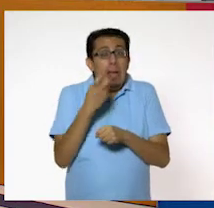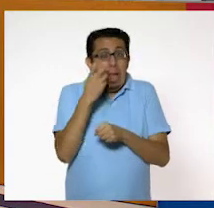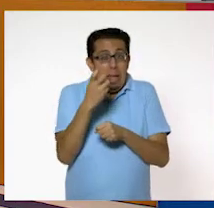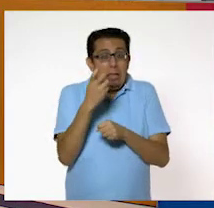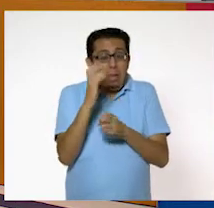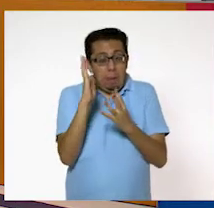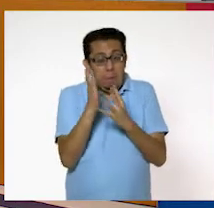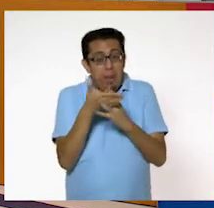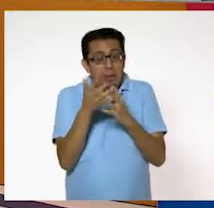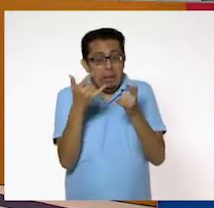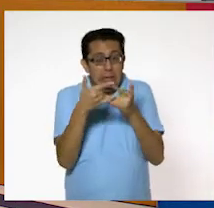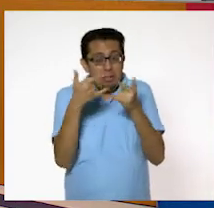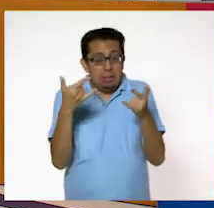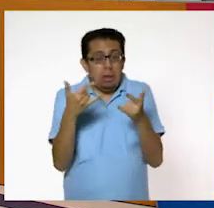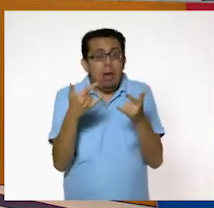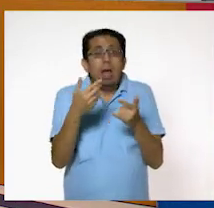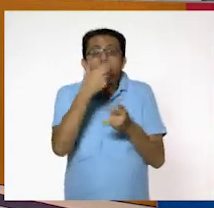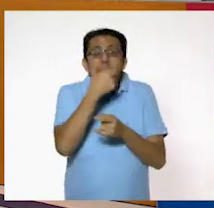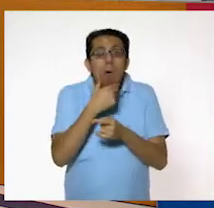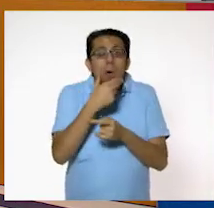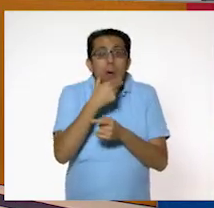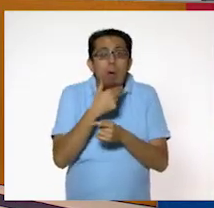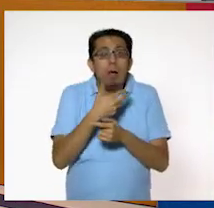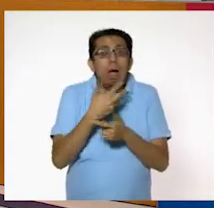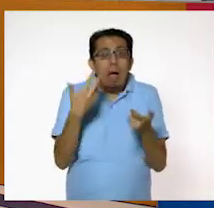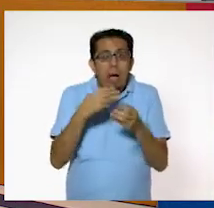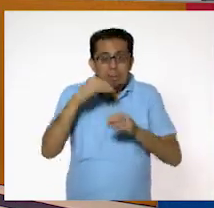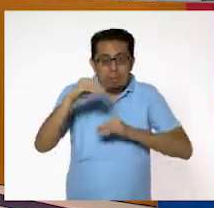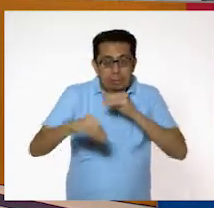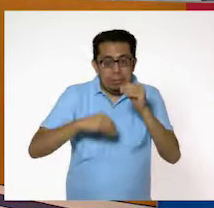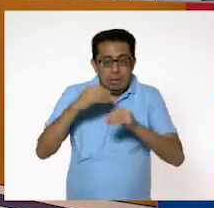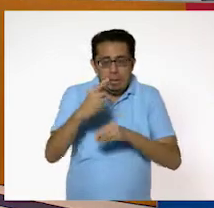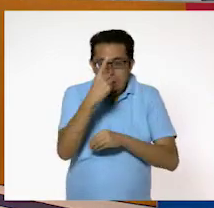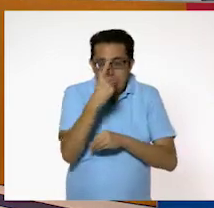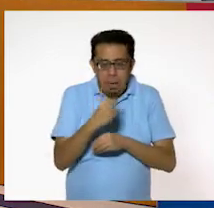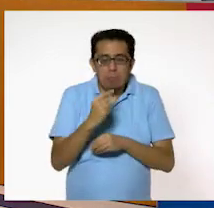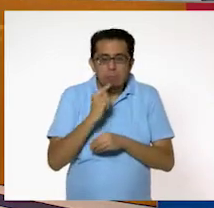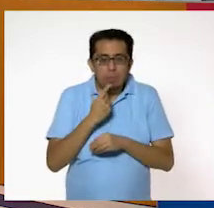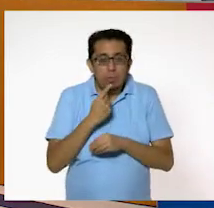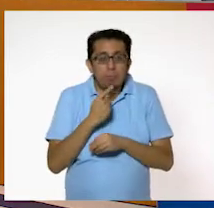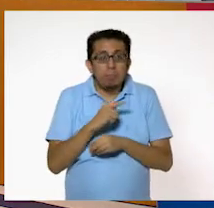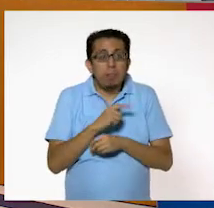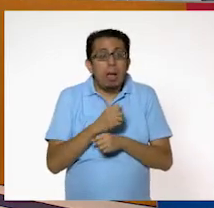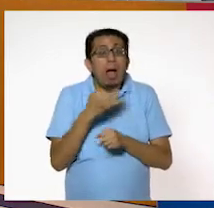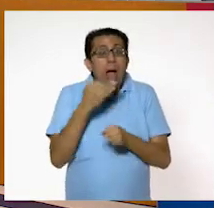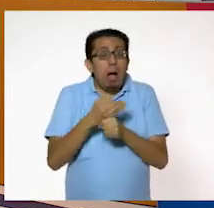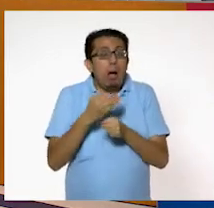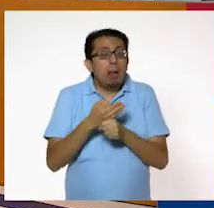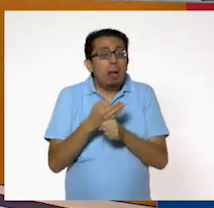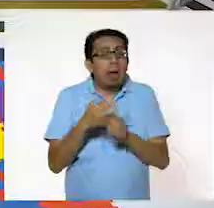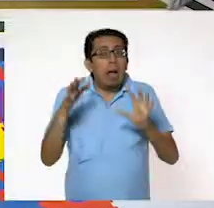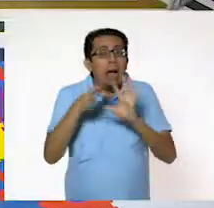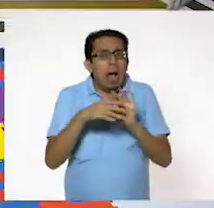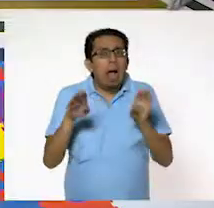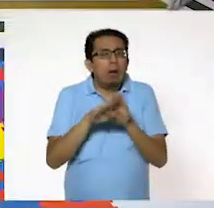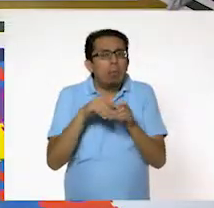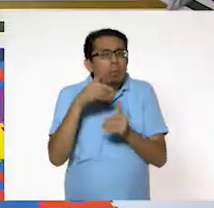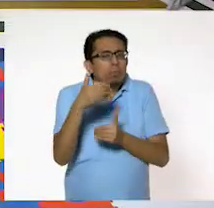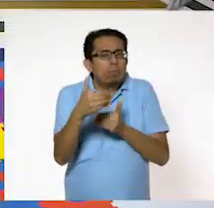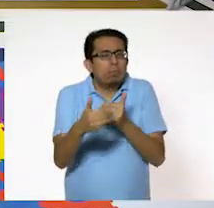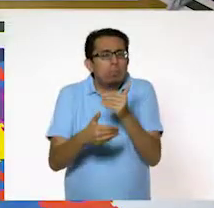fragmento es cuando Gepetto hace a Pinocho. Y como íbamos a hablar de procesos de elaboración, pues dije,